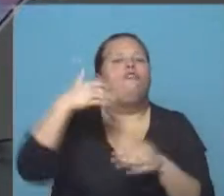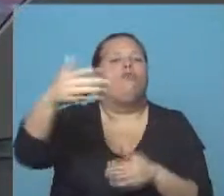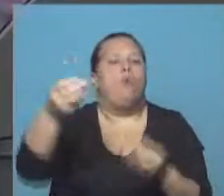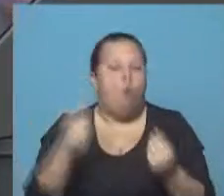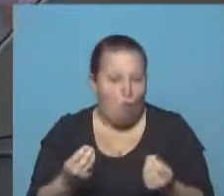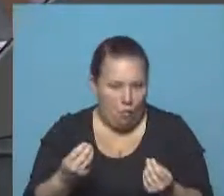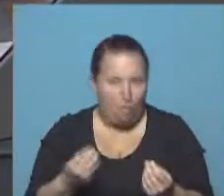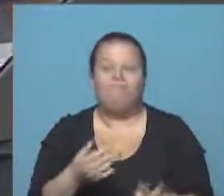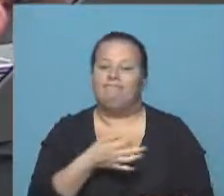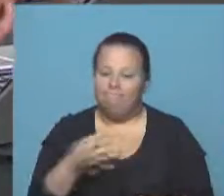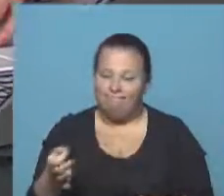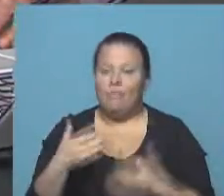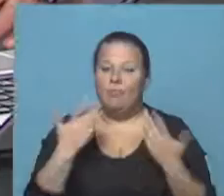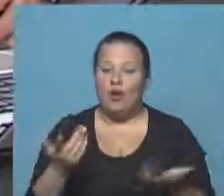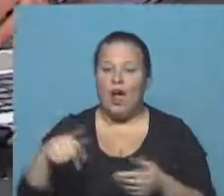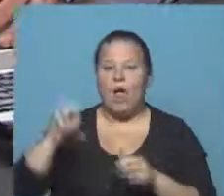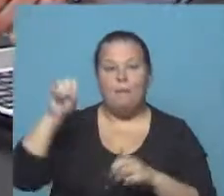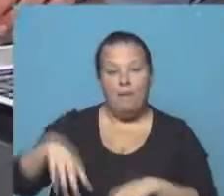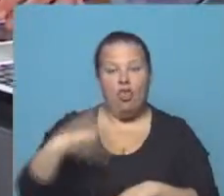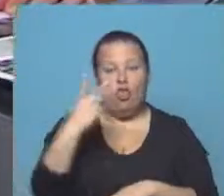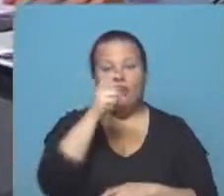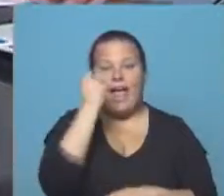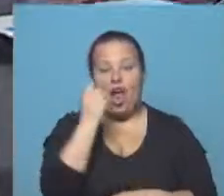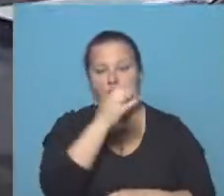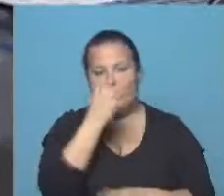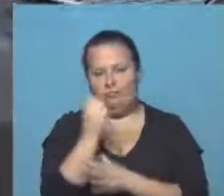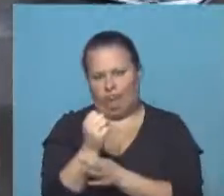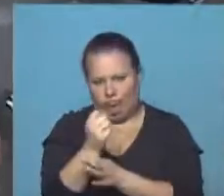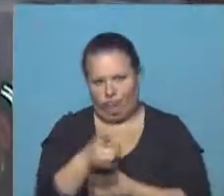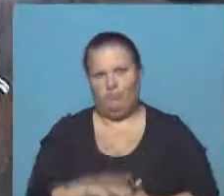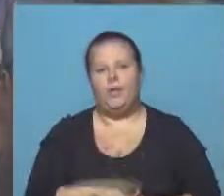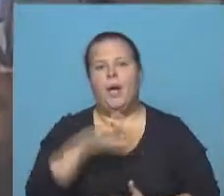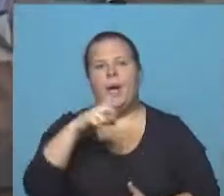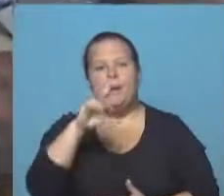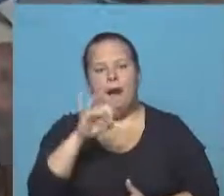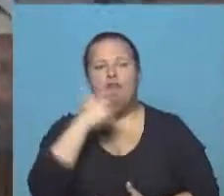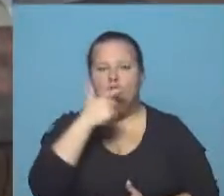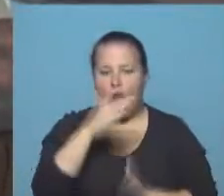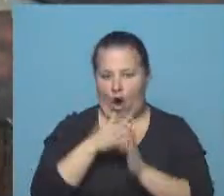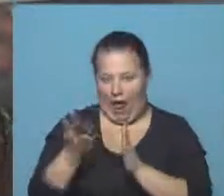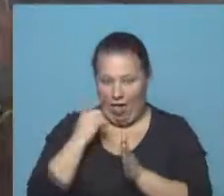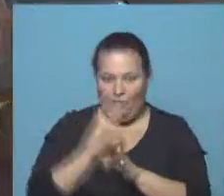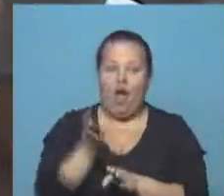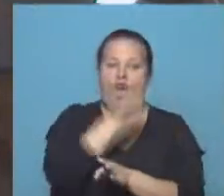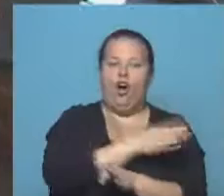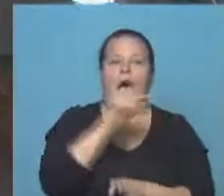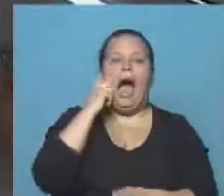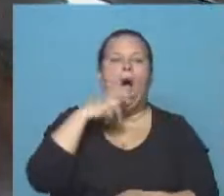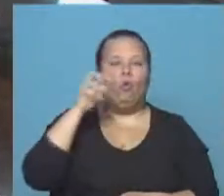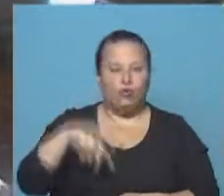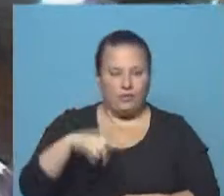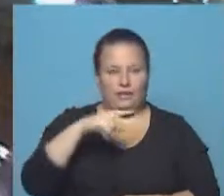dónde vamos. Exactamente, por eso nos acompañan dos economistas muy prestigiosos. Es Pablo Rojo a mi lado y Agustín Datelis